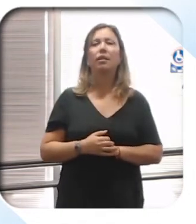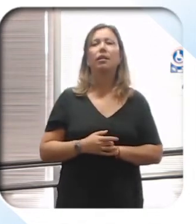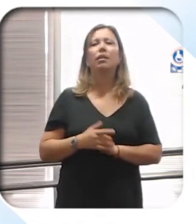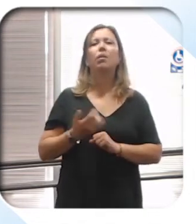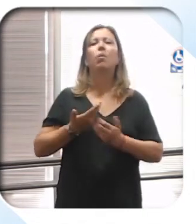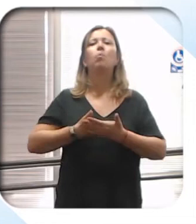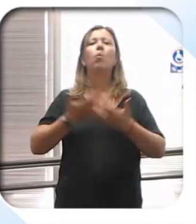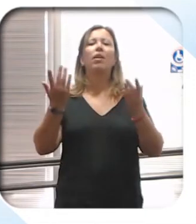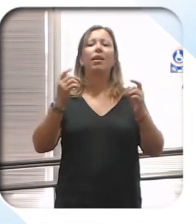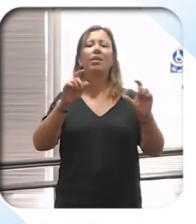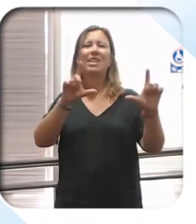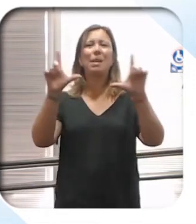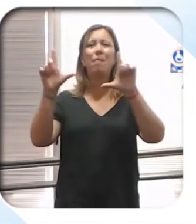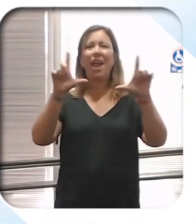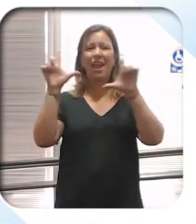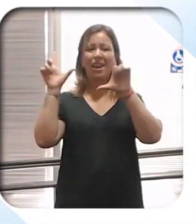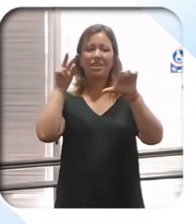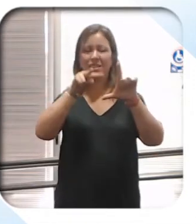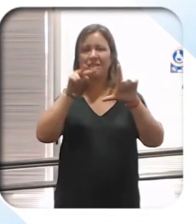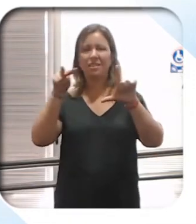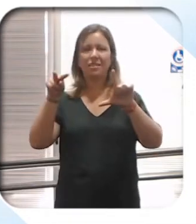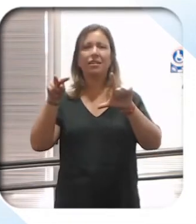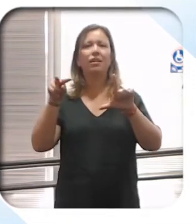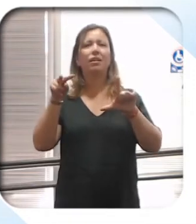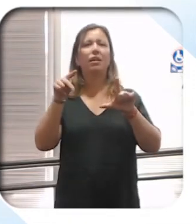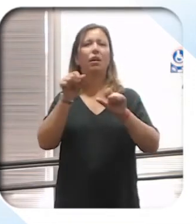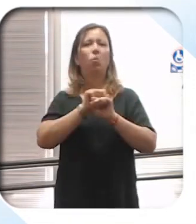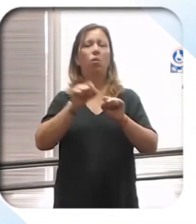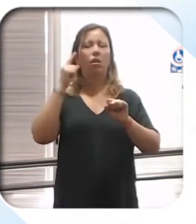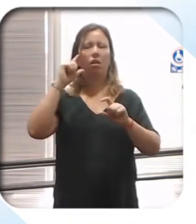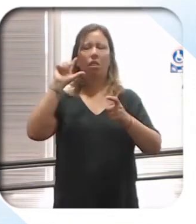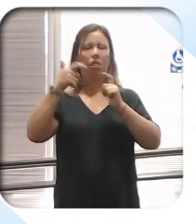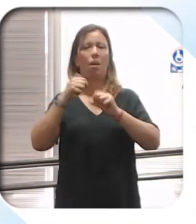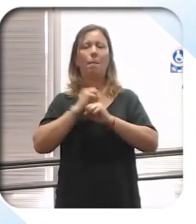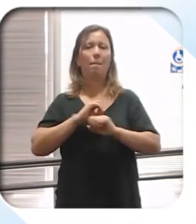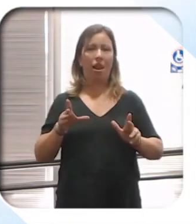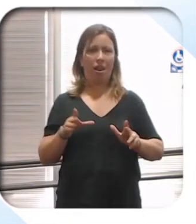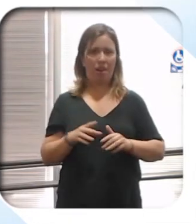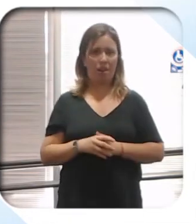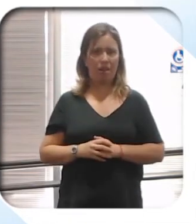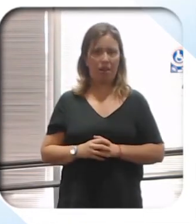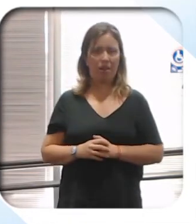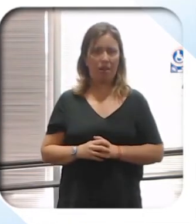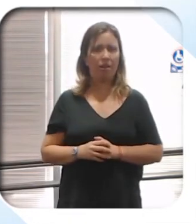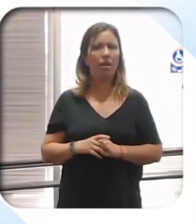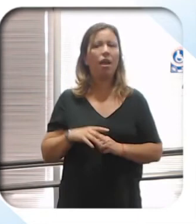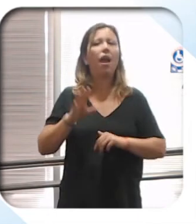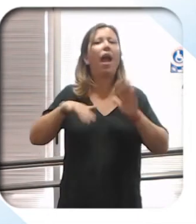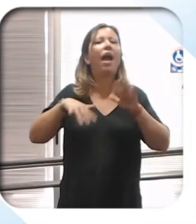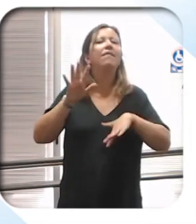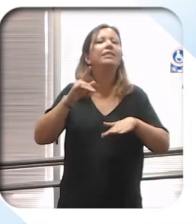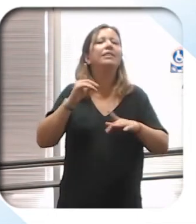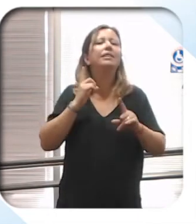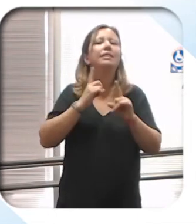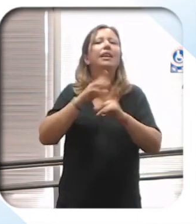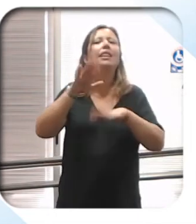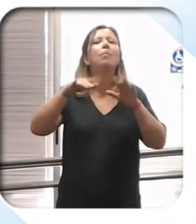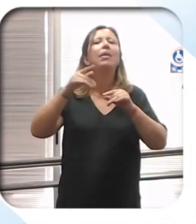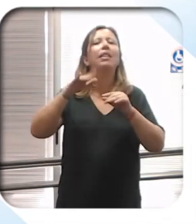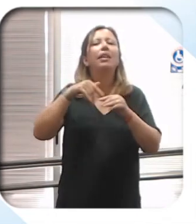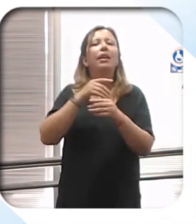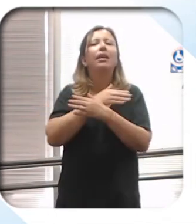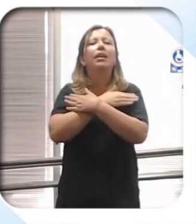mostrar imágenes porque muchas veces pueden descompensarse. Hay que ver qué tipo de nivel